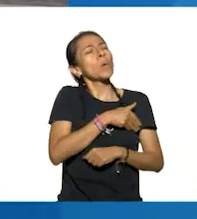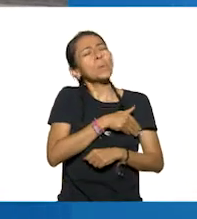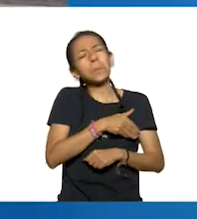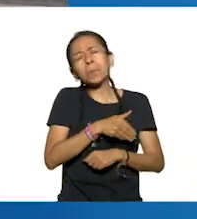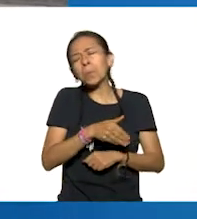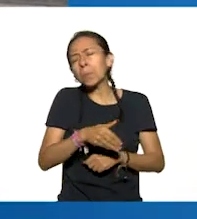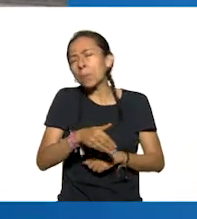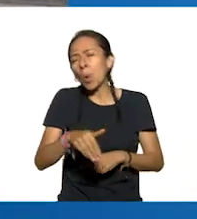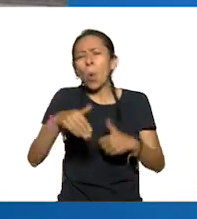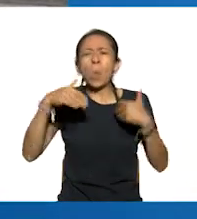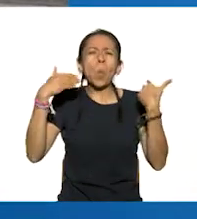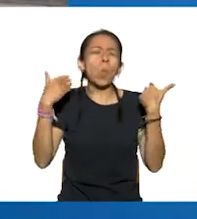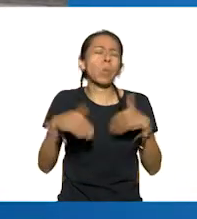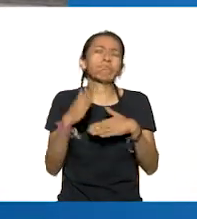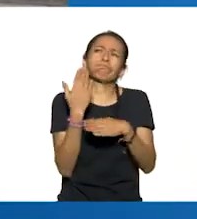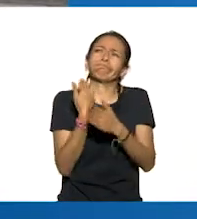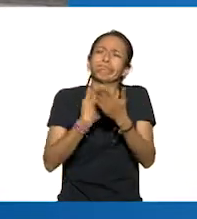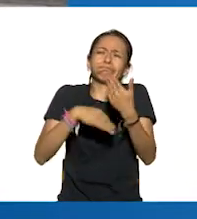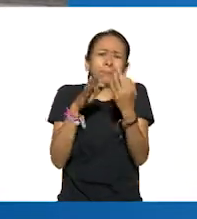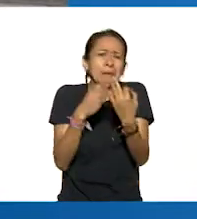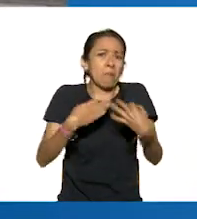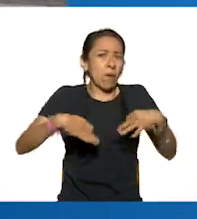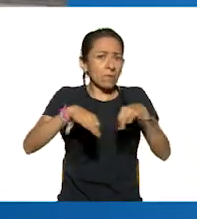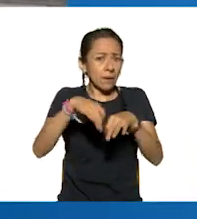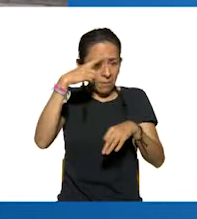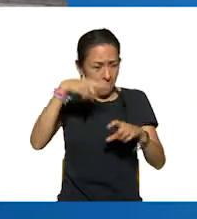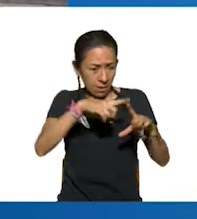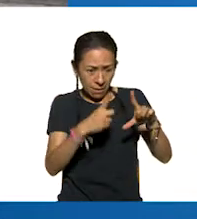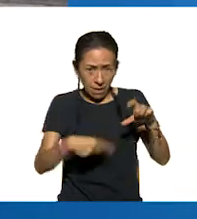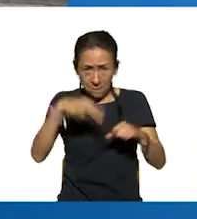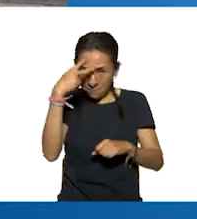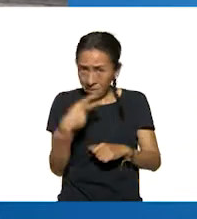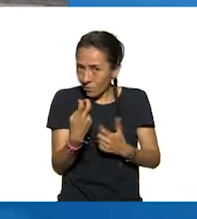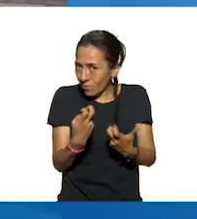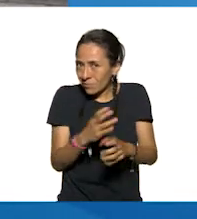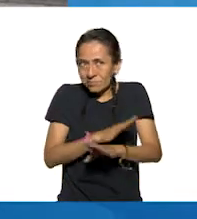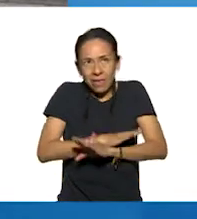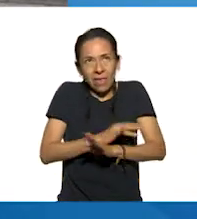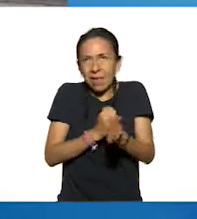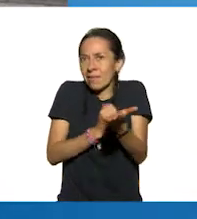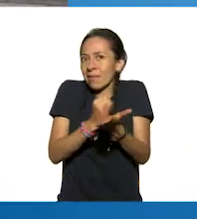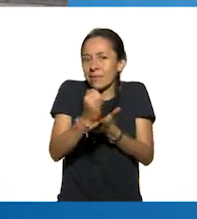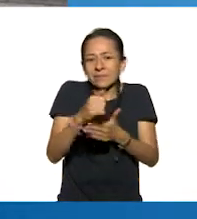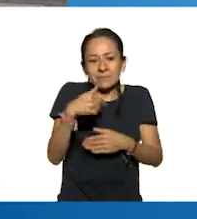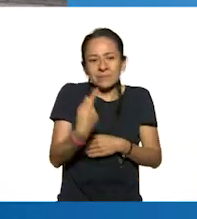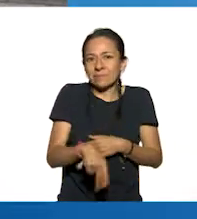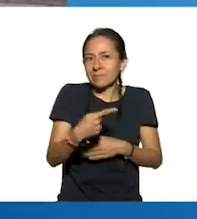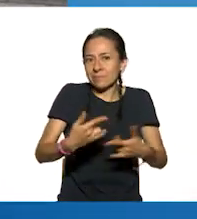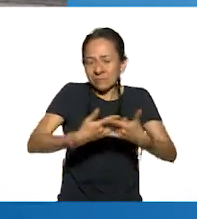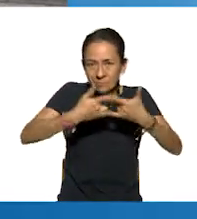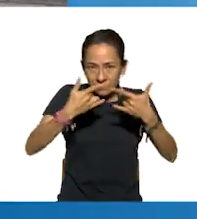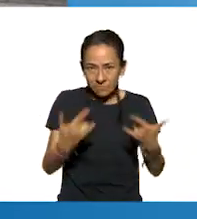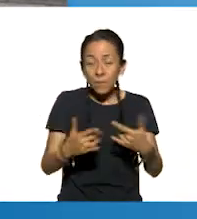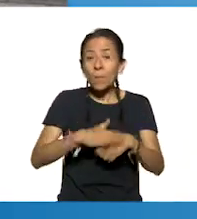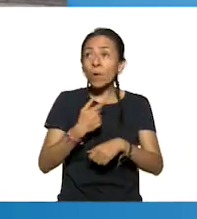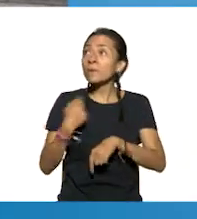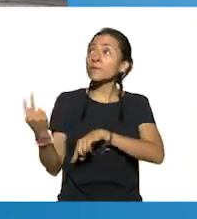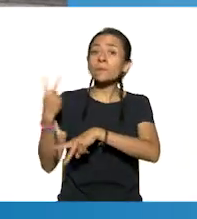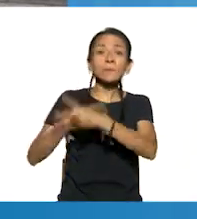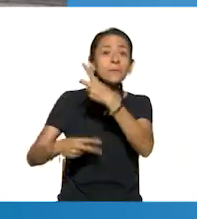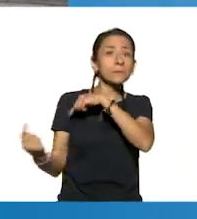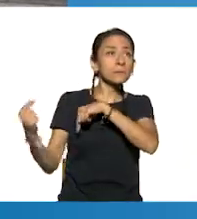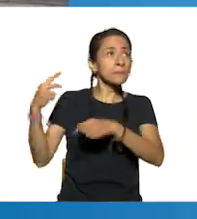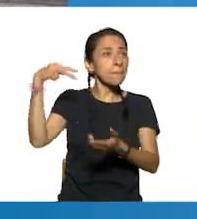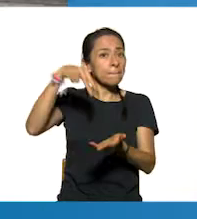tan decisivo en la historia de México. Así que estamos aquí para conocer los orígenes de